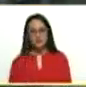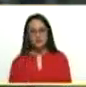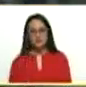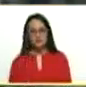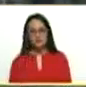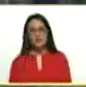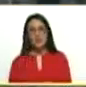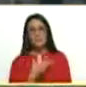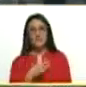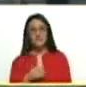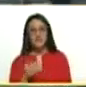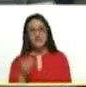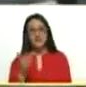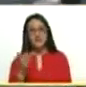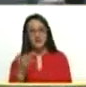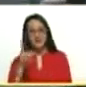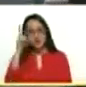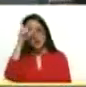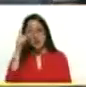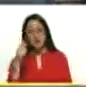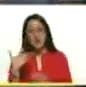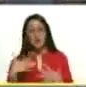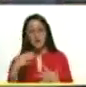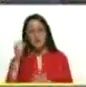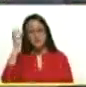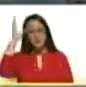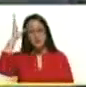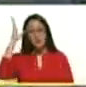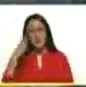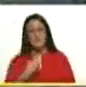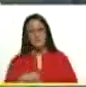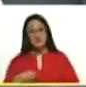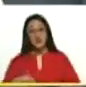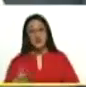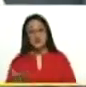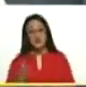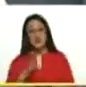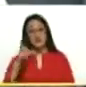El presidente Erdogan ha sido un gran hombre como presidente.